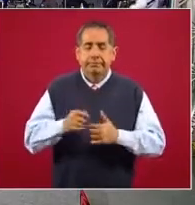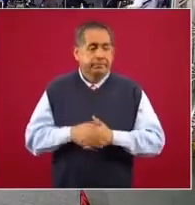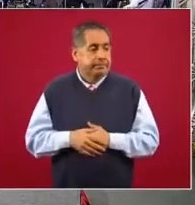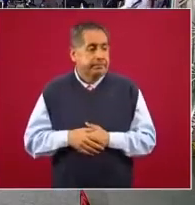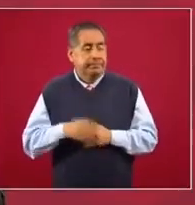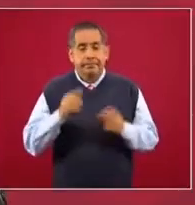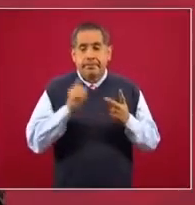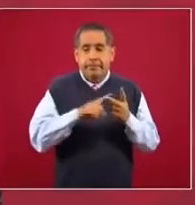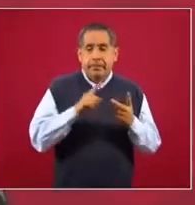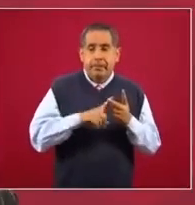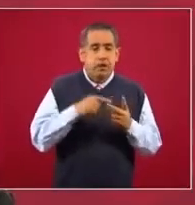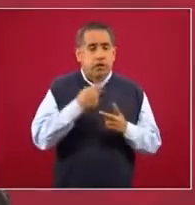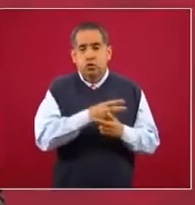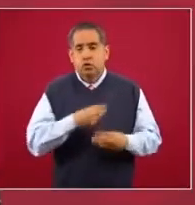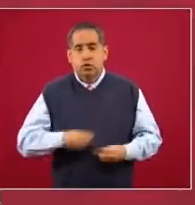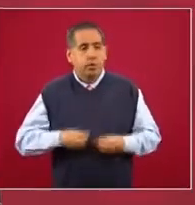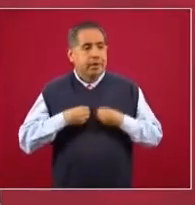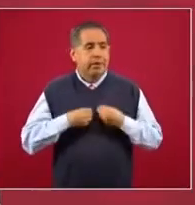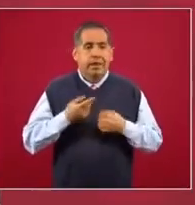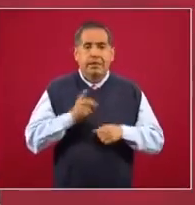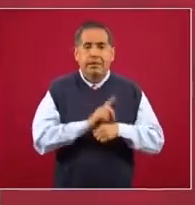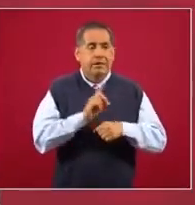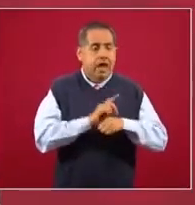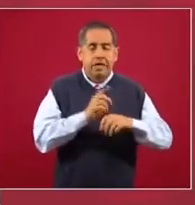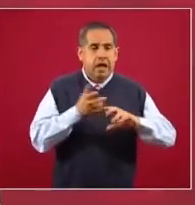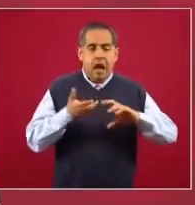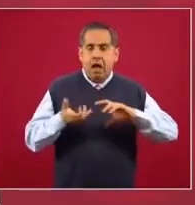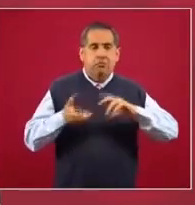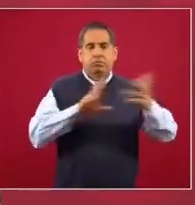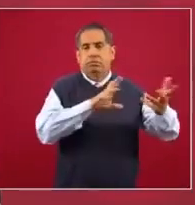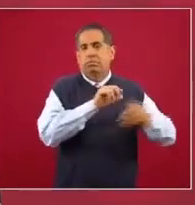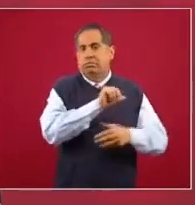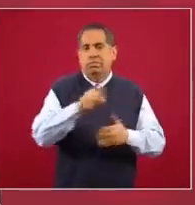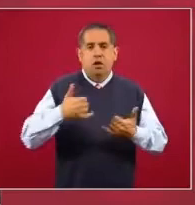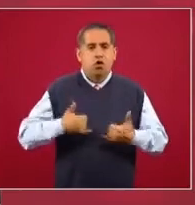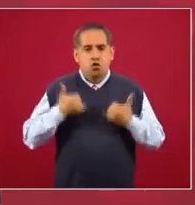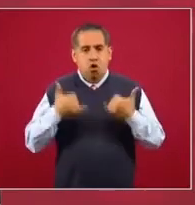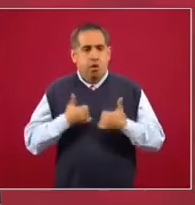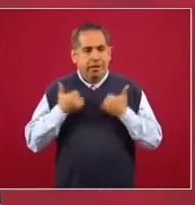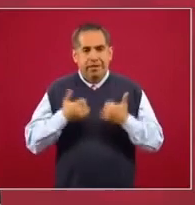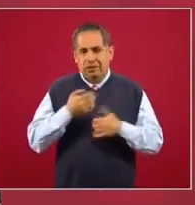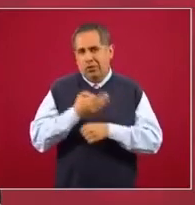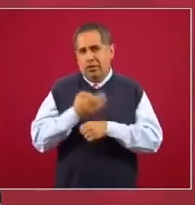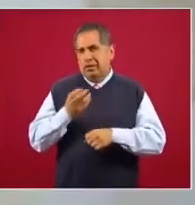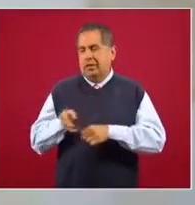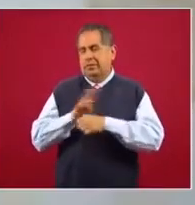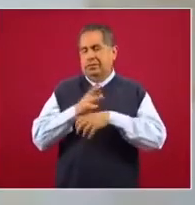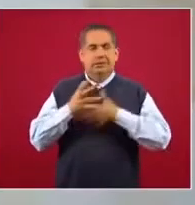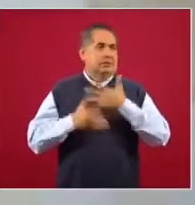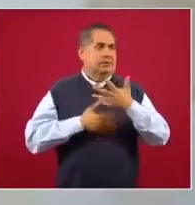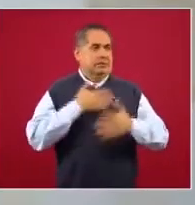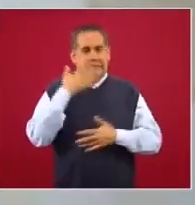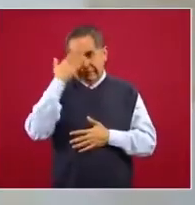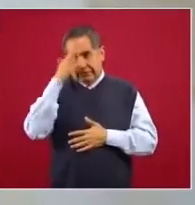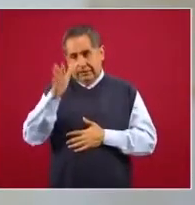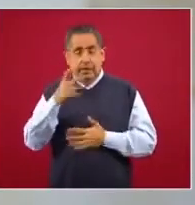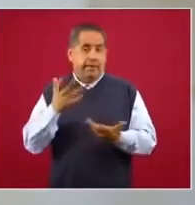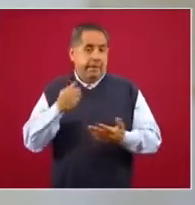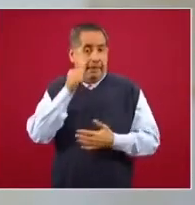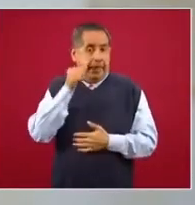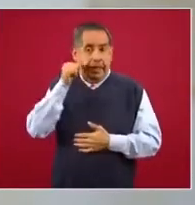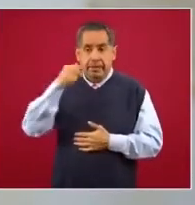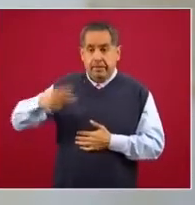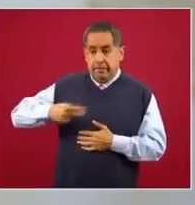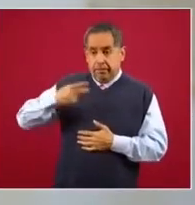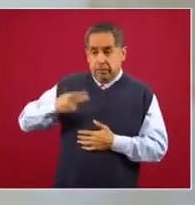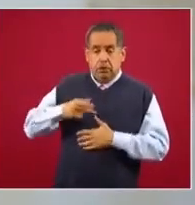las alteraciones de la vida diaria que tienen las personas jóvenes durante la epidemia de COVID. Y ayer precisamente me preguntaban